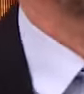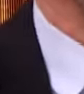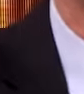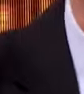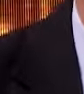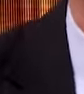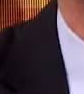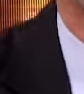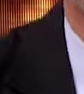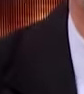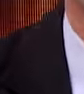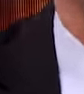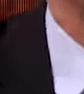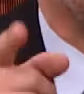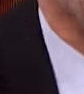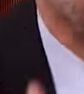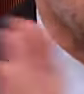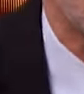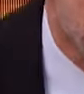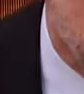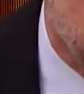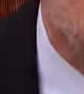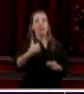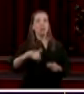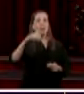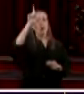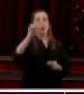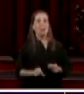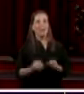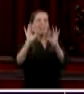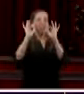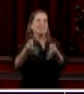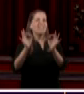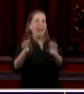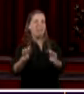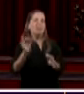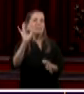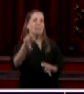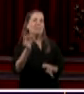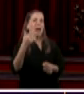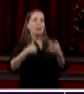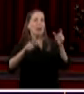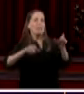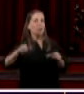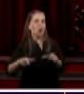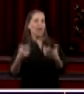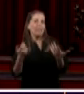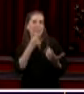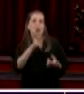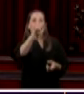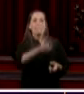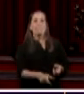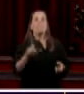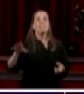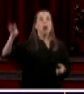últimos días de los cinco diputados el asado de mañana mañana hay asado bifecito vacío pan en Olivos no sé qué esto antes de un